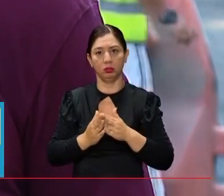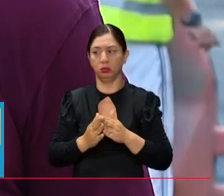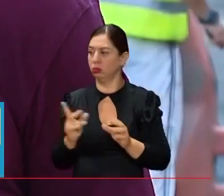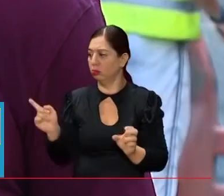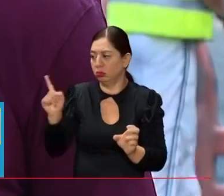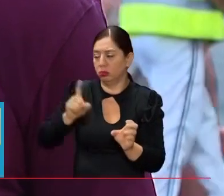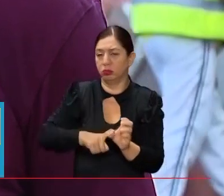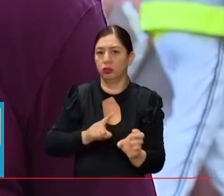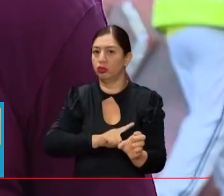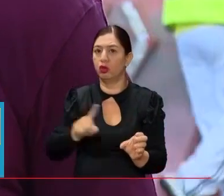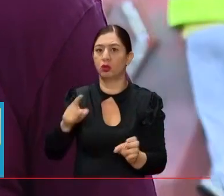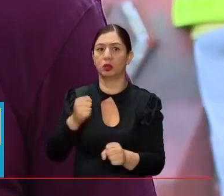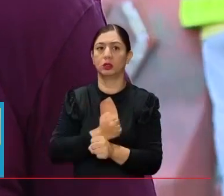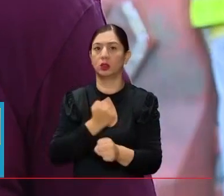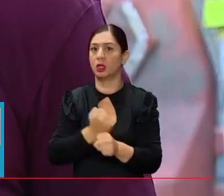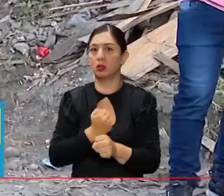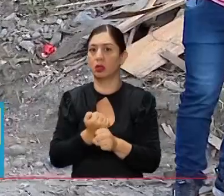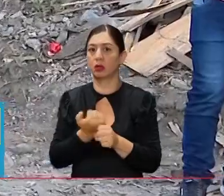a trabajar